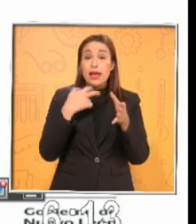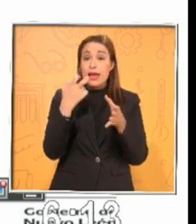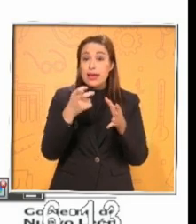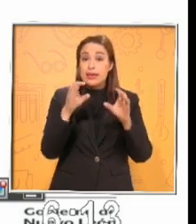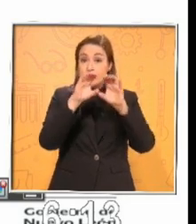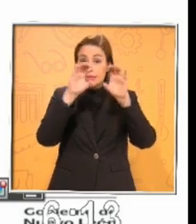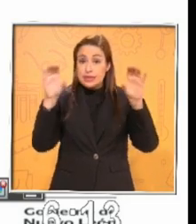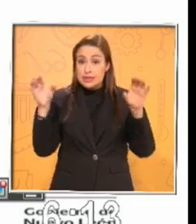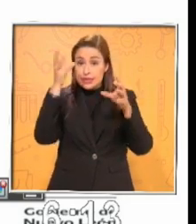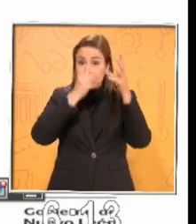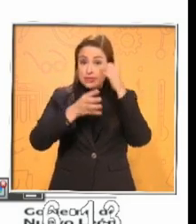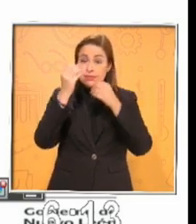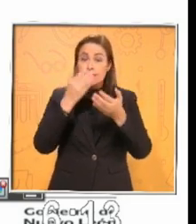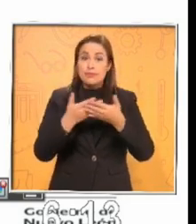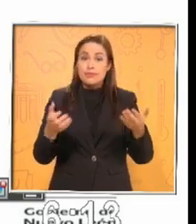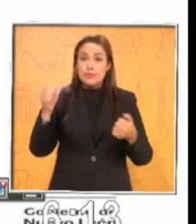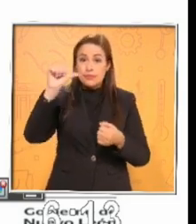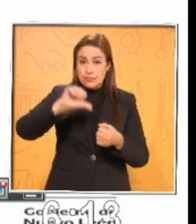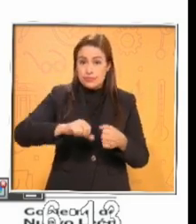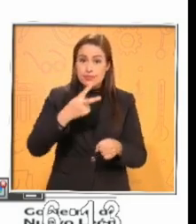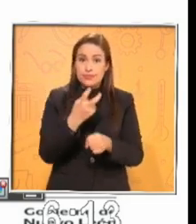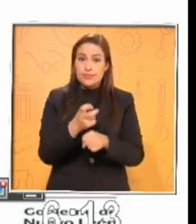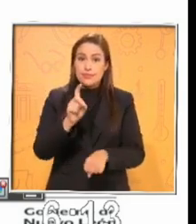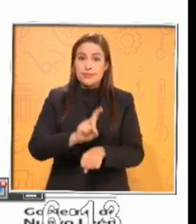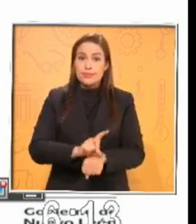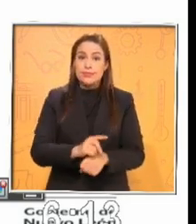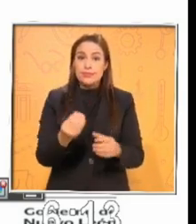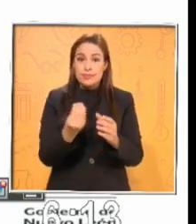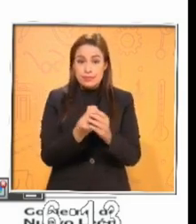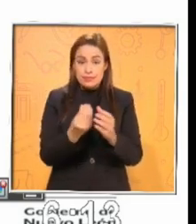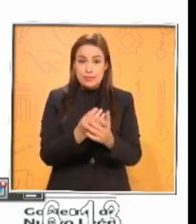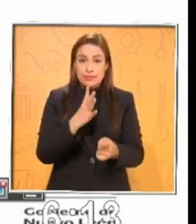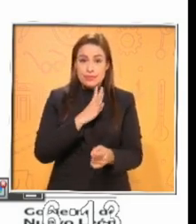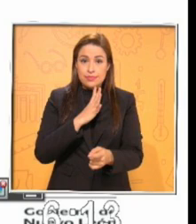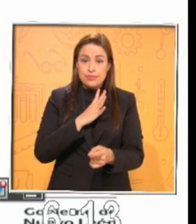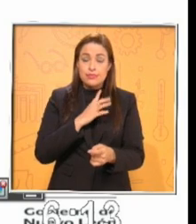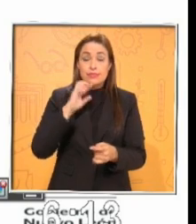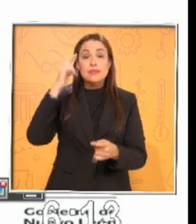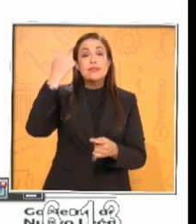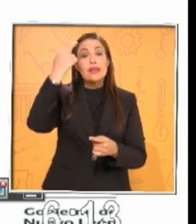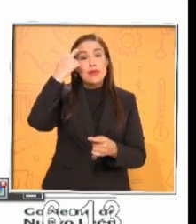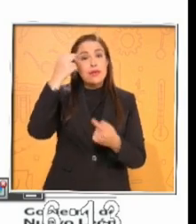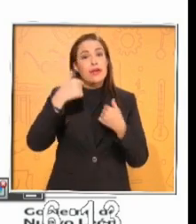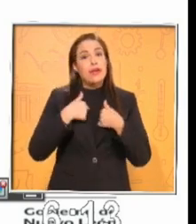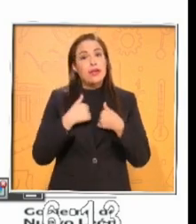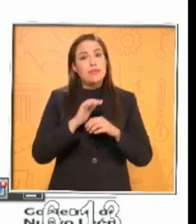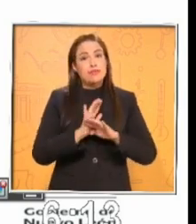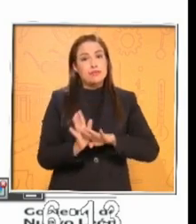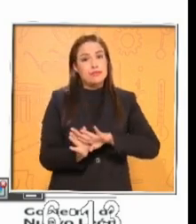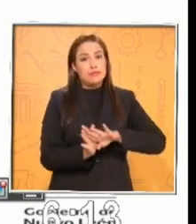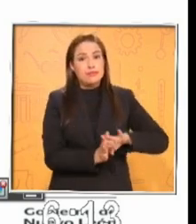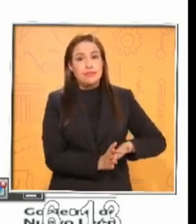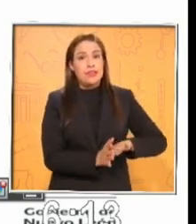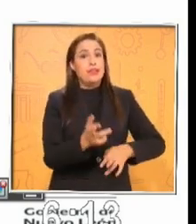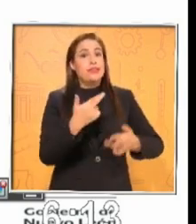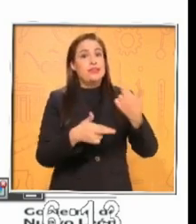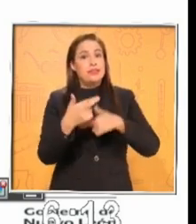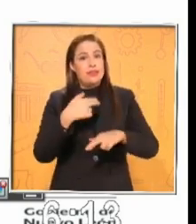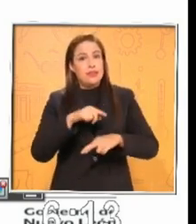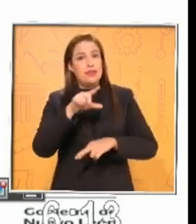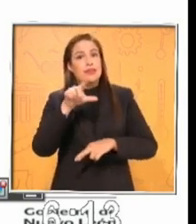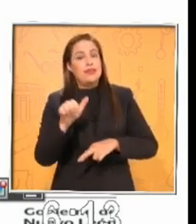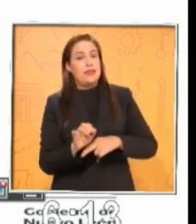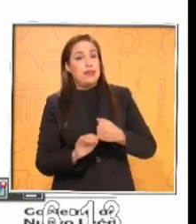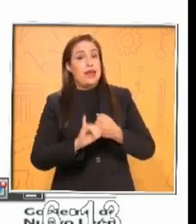este segundo día de clase. Recordándoles que yo regreso hasta el próximo jueves con la culminación